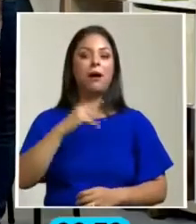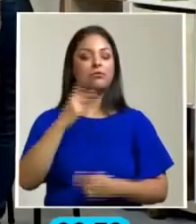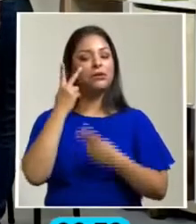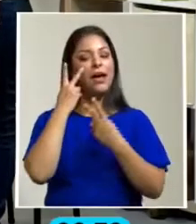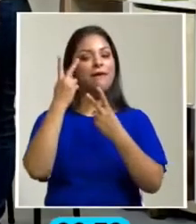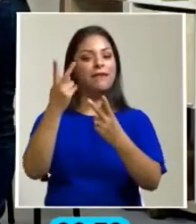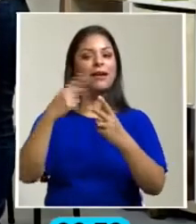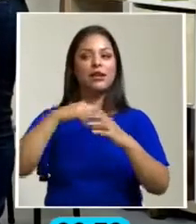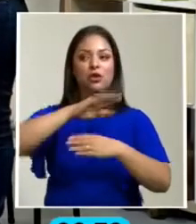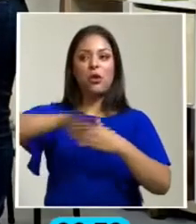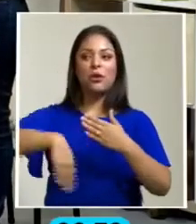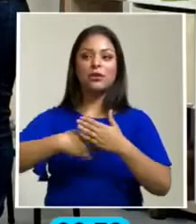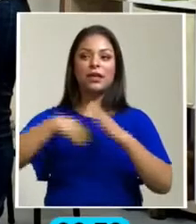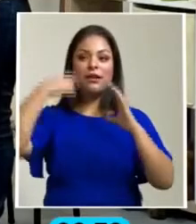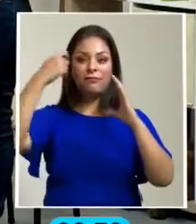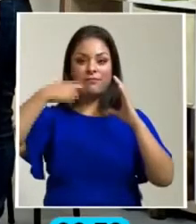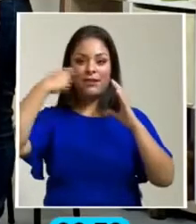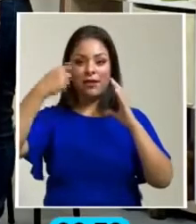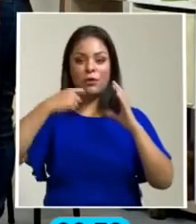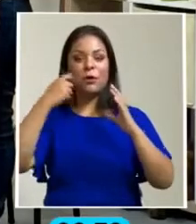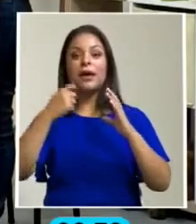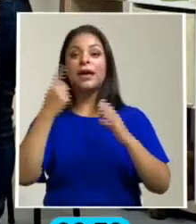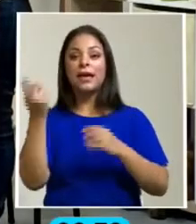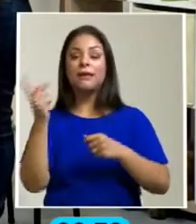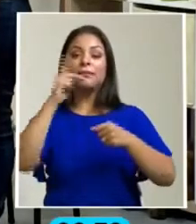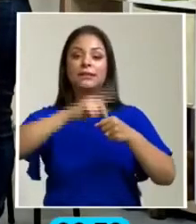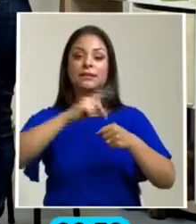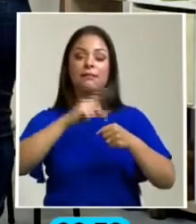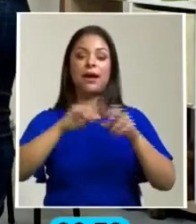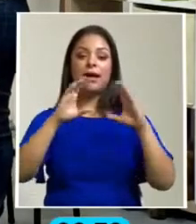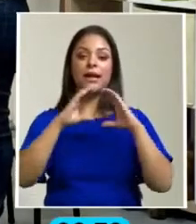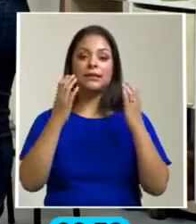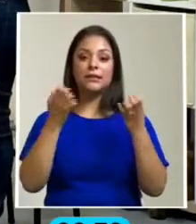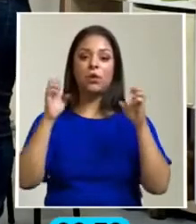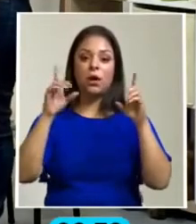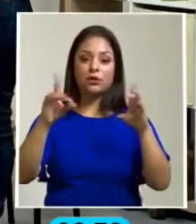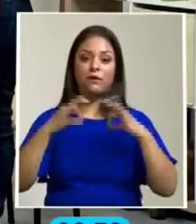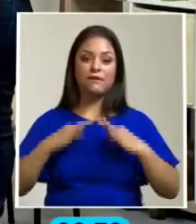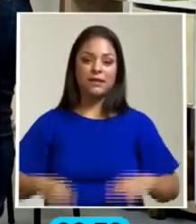Sofi participando en estas clases de educación física. Vamos a verla.